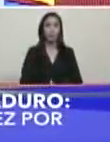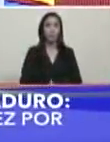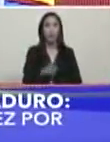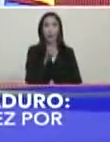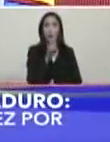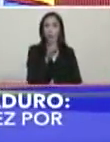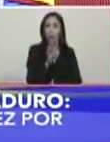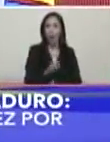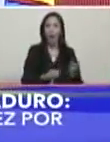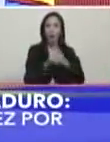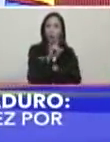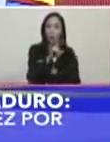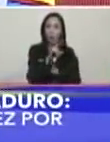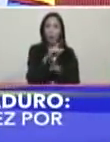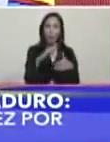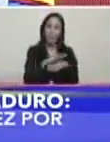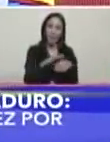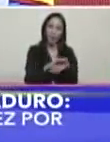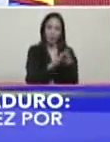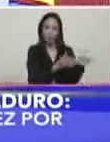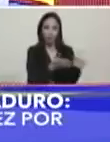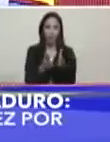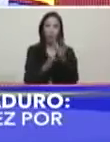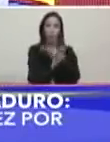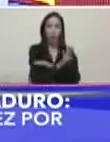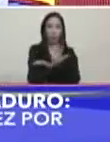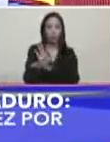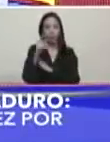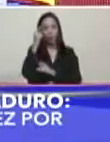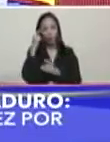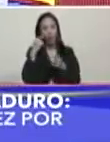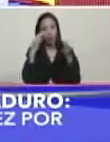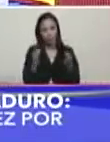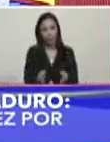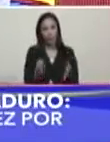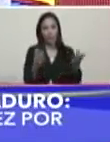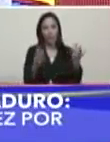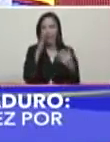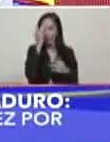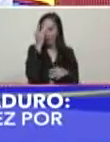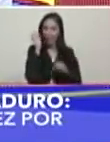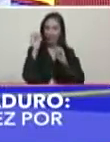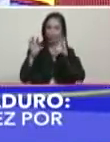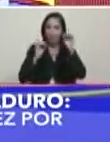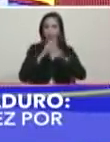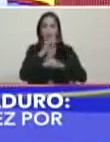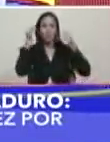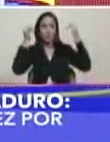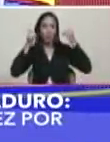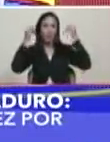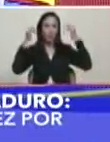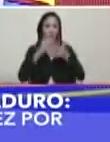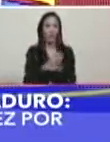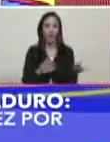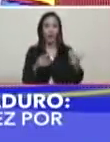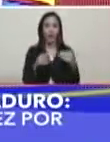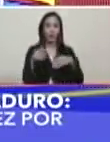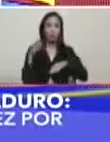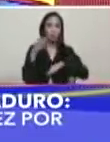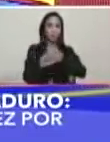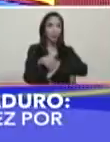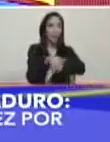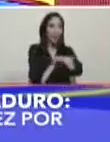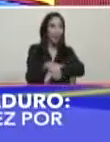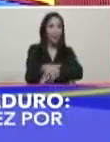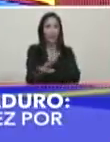Efectivamente es el lunes y martes, 4 y 5, la fecha de carnaval crudo, pues. Cuando uno se tira para la calle y no vuelve, sino 3 días